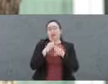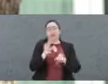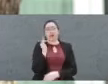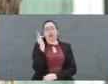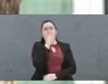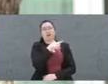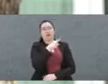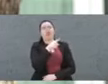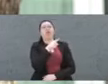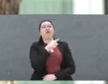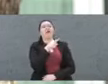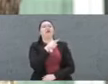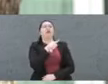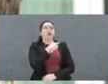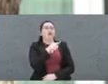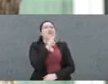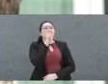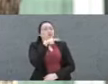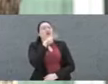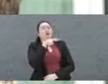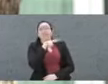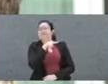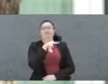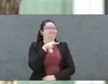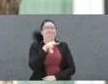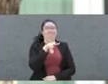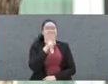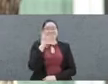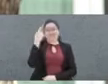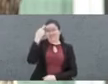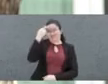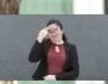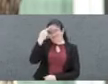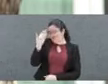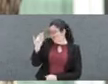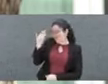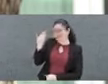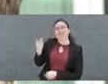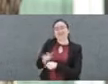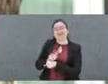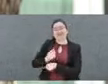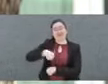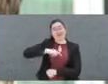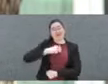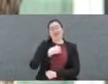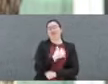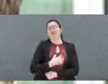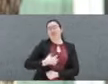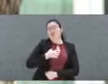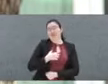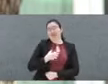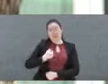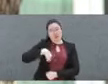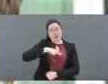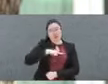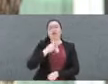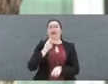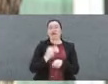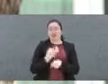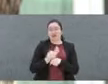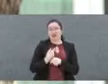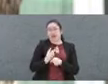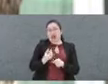información. Así que hay que estar contentos, vamos saliendo de la pandemia, hay que seguirnos cuidando de todas